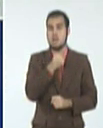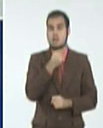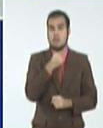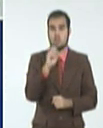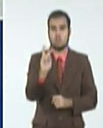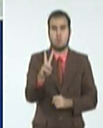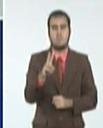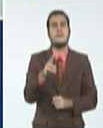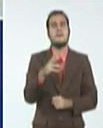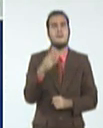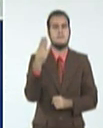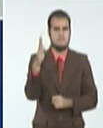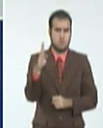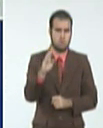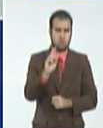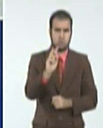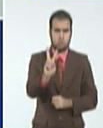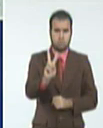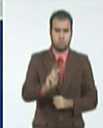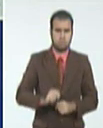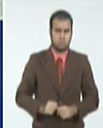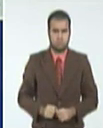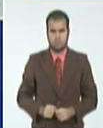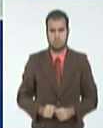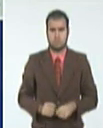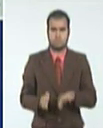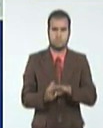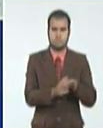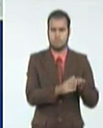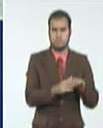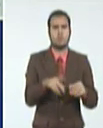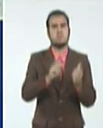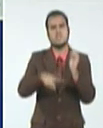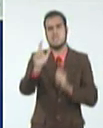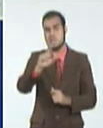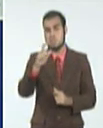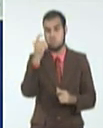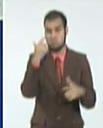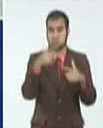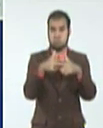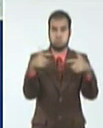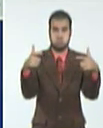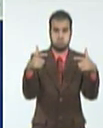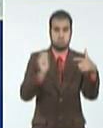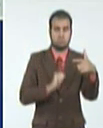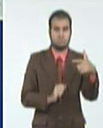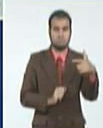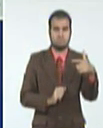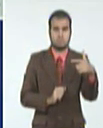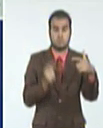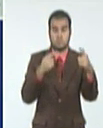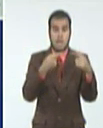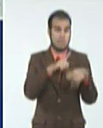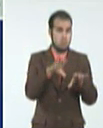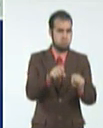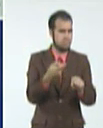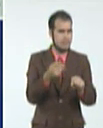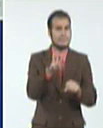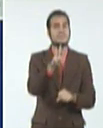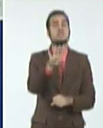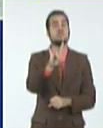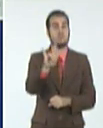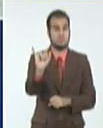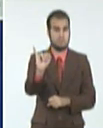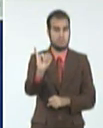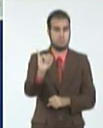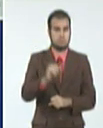Camagüey incrementa 24 más, 396. Las cifras mayores, donde ha tenido la